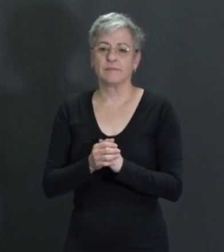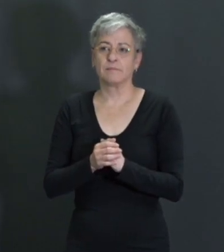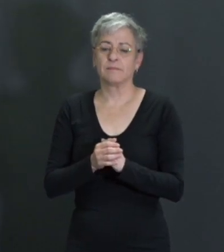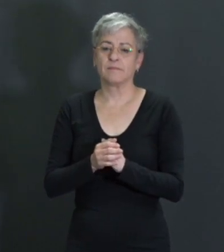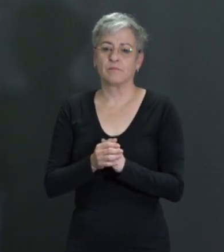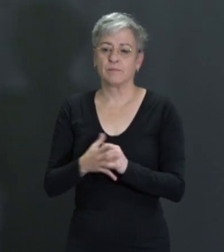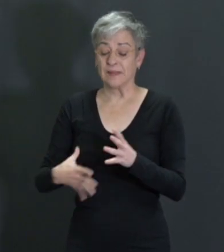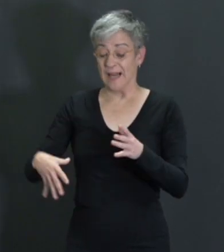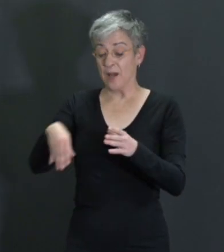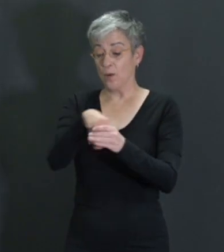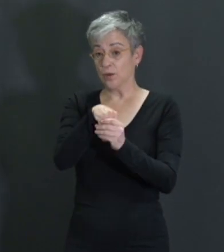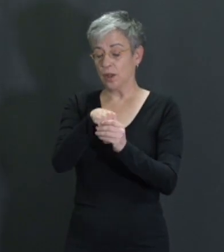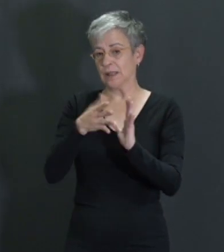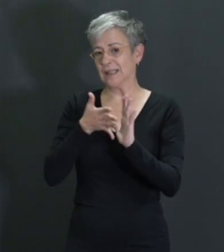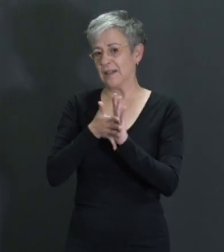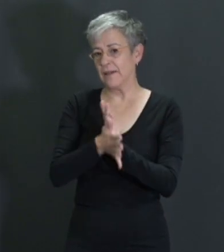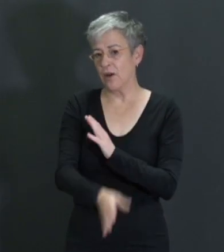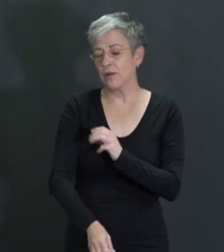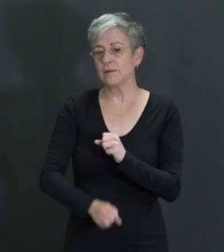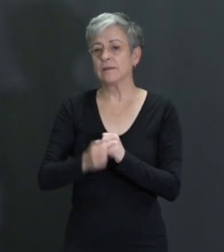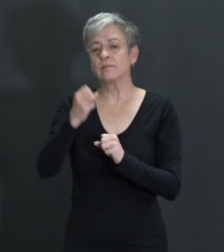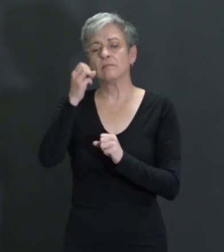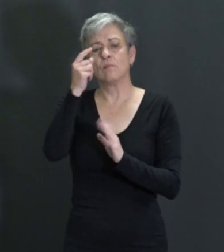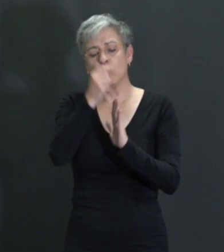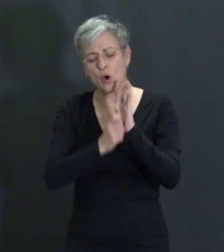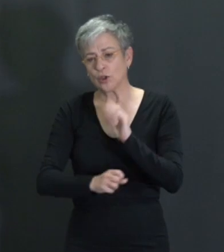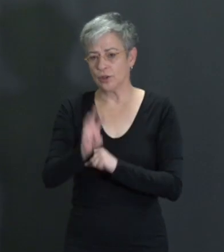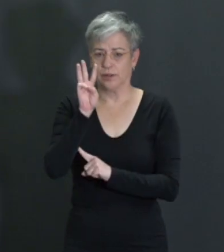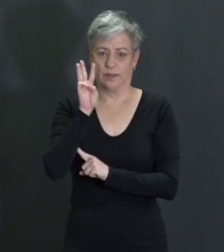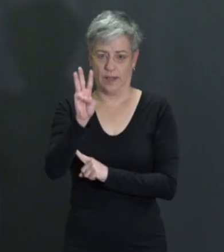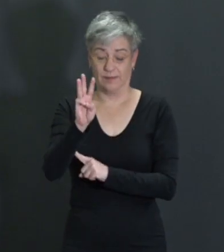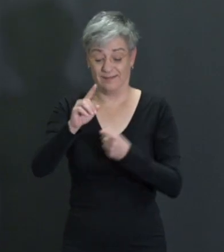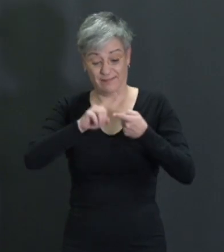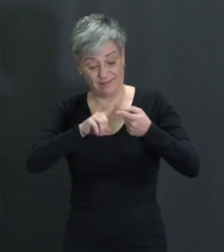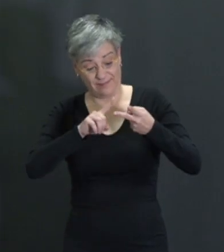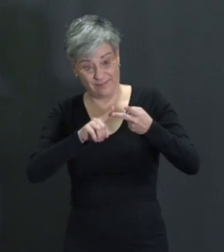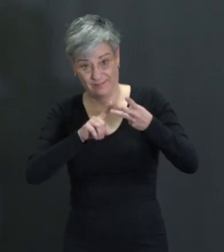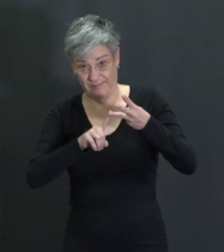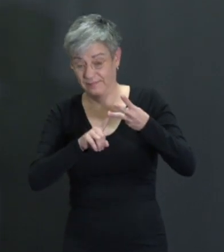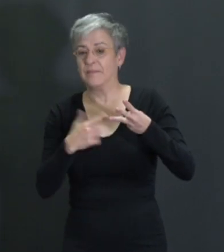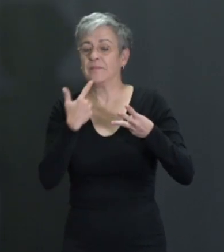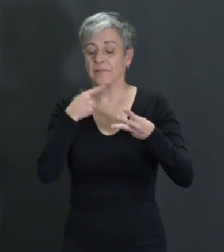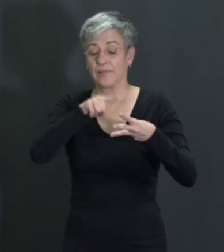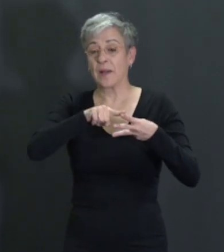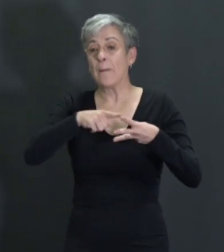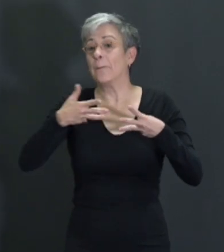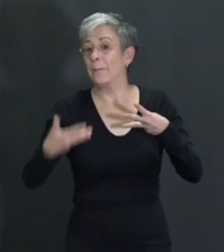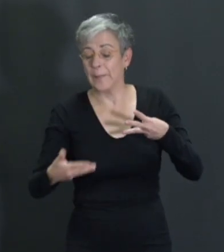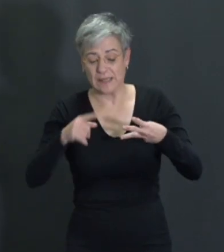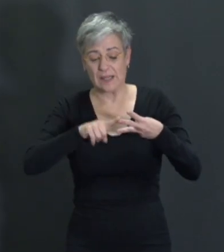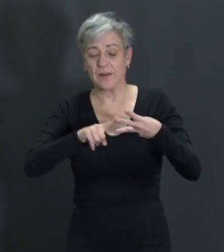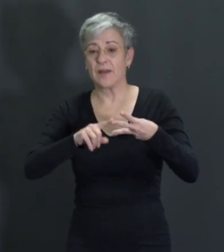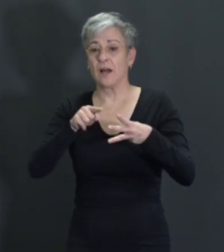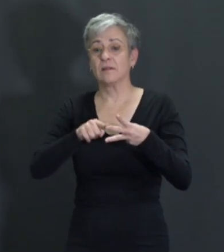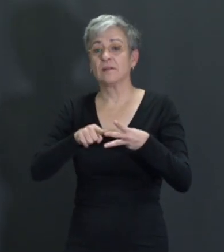de 3 parámetros. Y si no se dan esos parámetros, no hay inclusión, que es presencia, progreso y